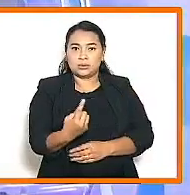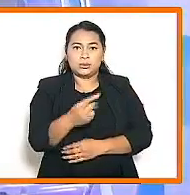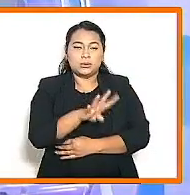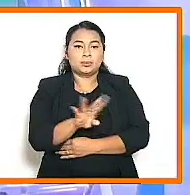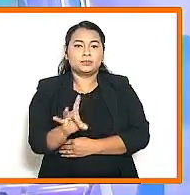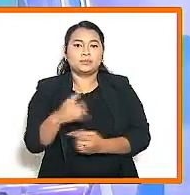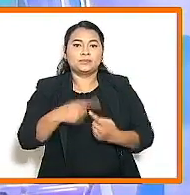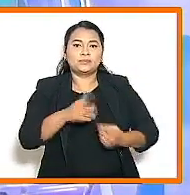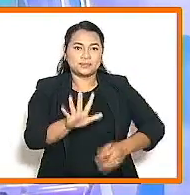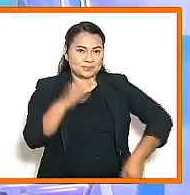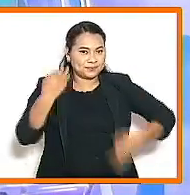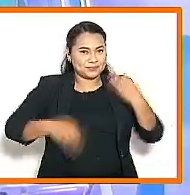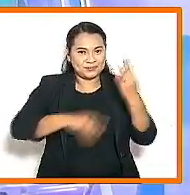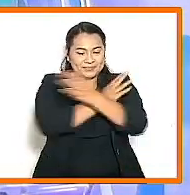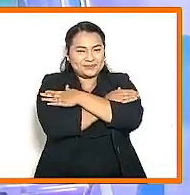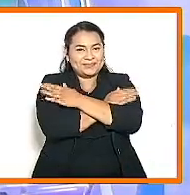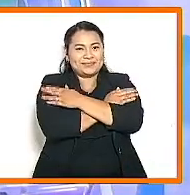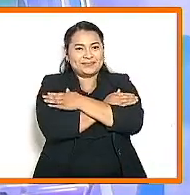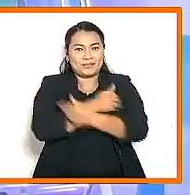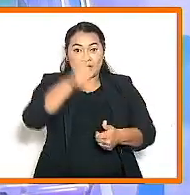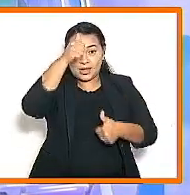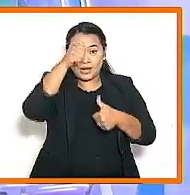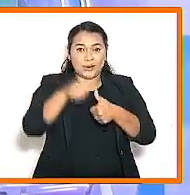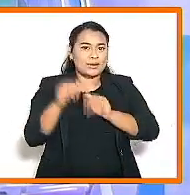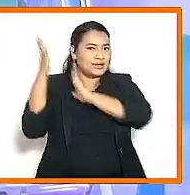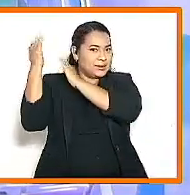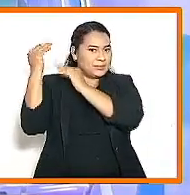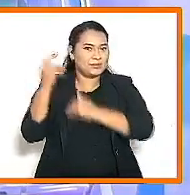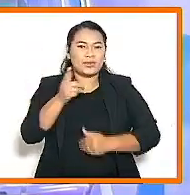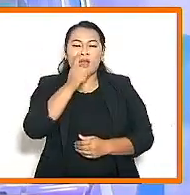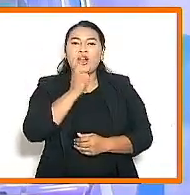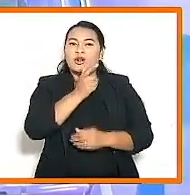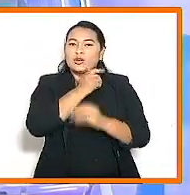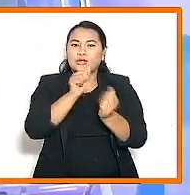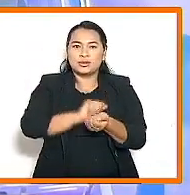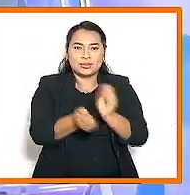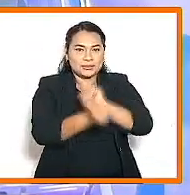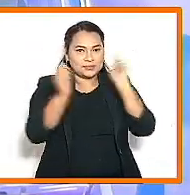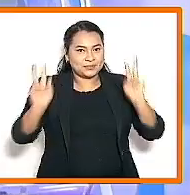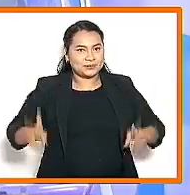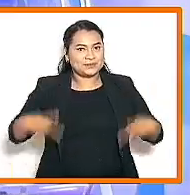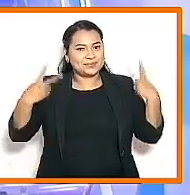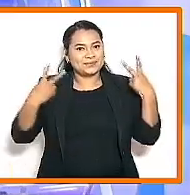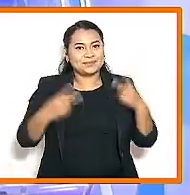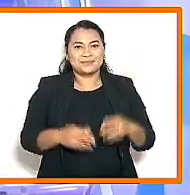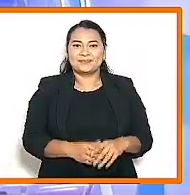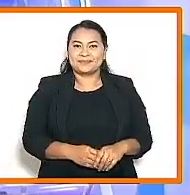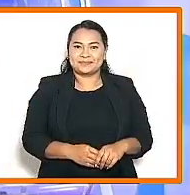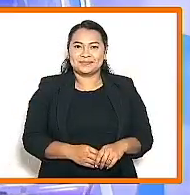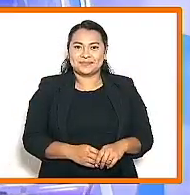más 5. Muchas felicidades. Y recuerda, llenos de esperanza, Loto te cambia la vida.